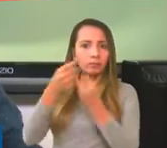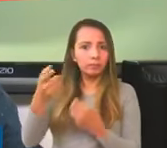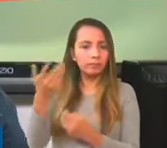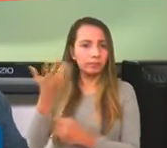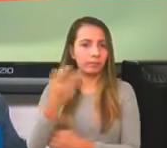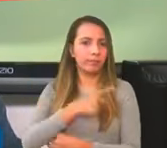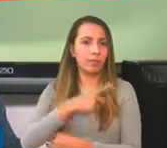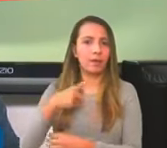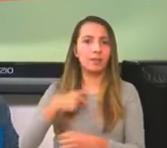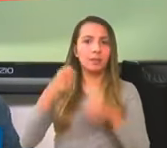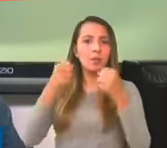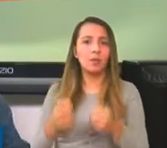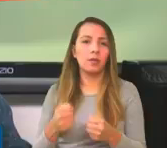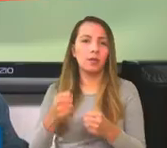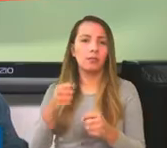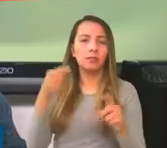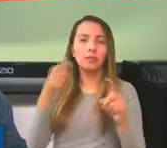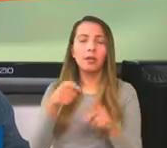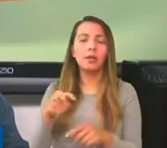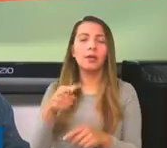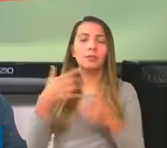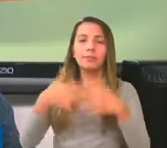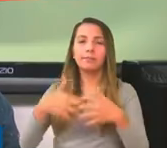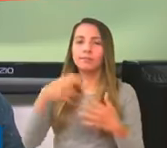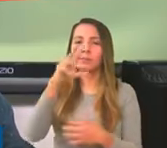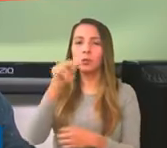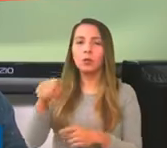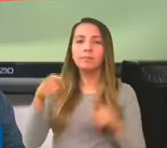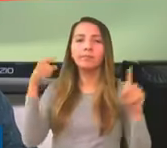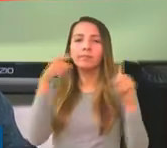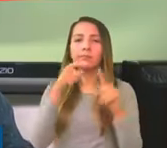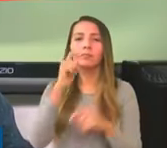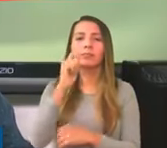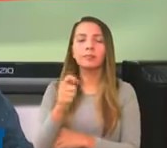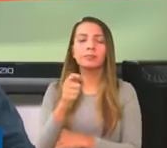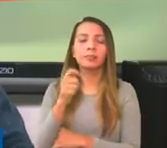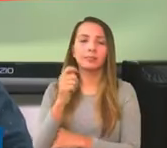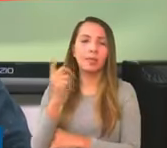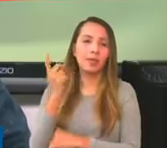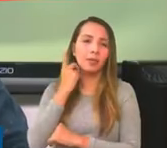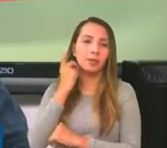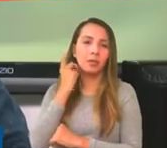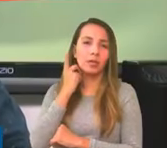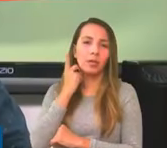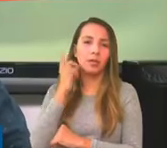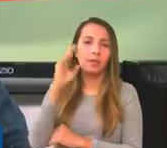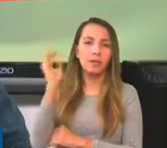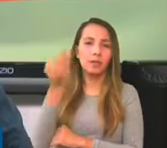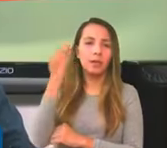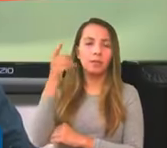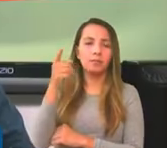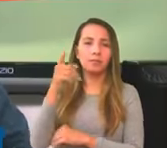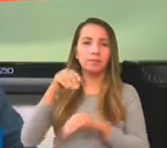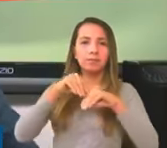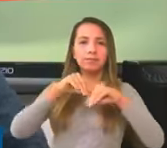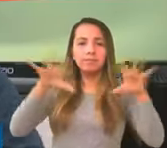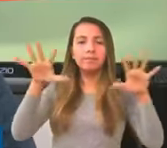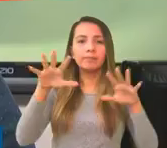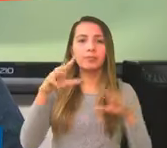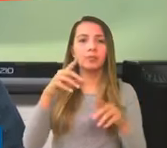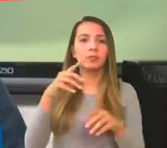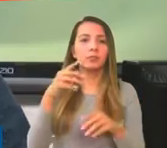nada. Él se refiere a la declaración y el exhorto y el tema de la inseguridad